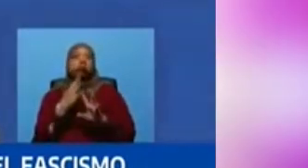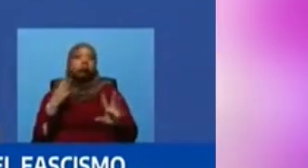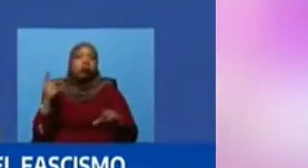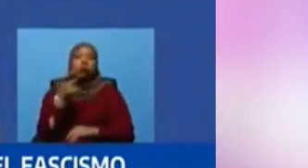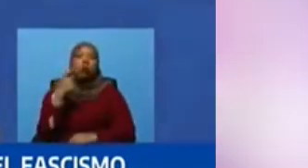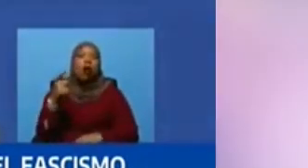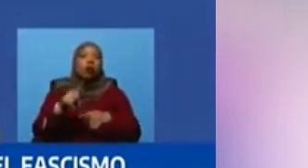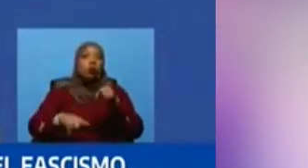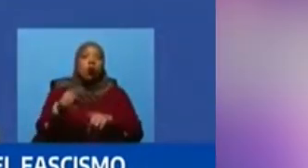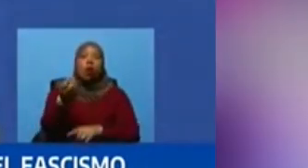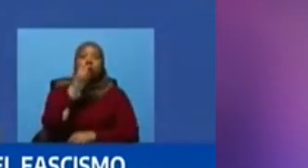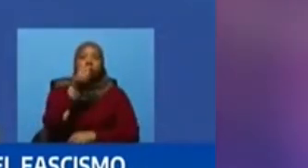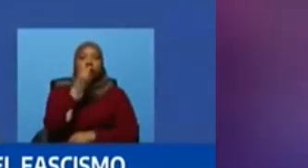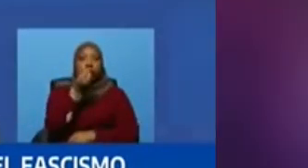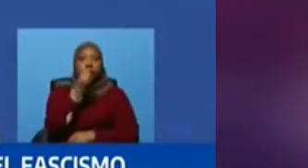tratar de conseguir